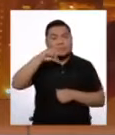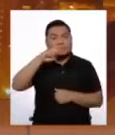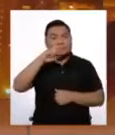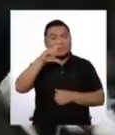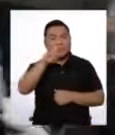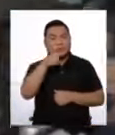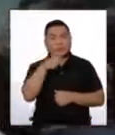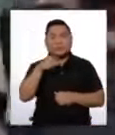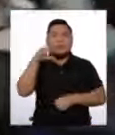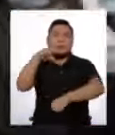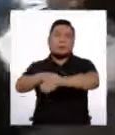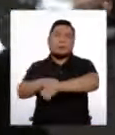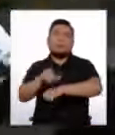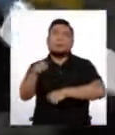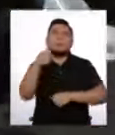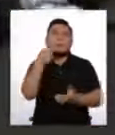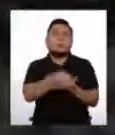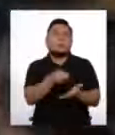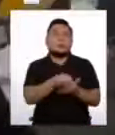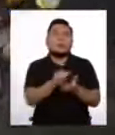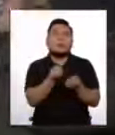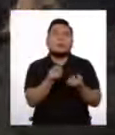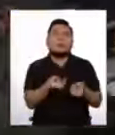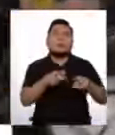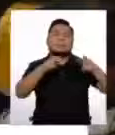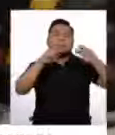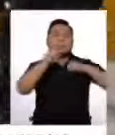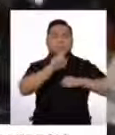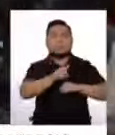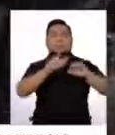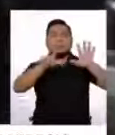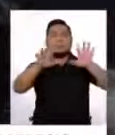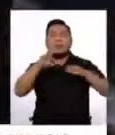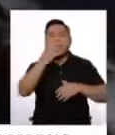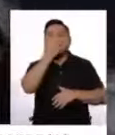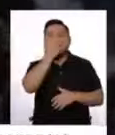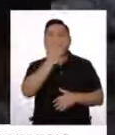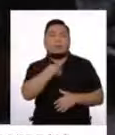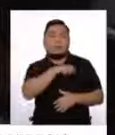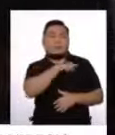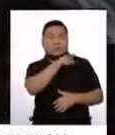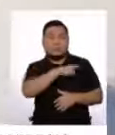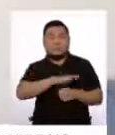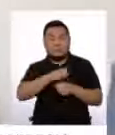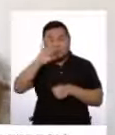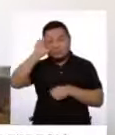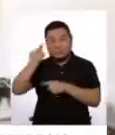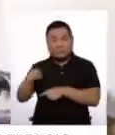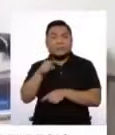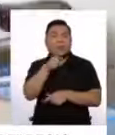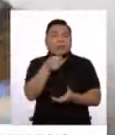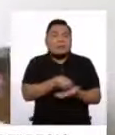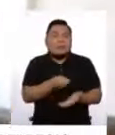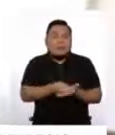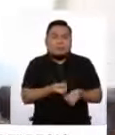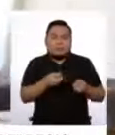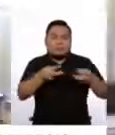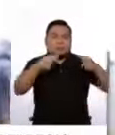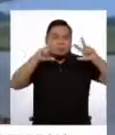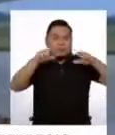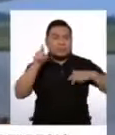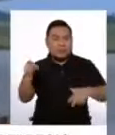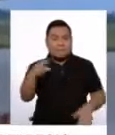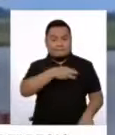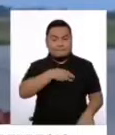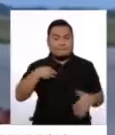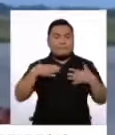detenido en una investigación por la compra sobrevalorada de 179 ventiladores españoles para pacientes con COVID-19. Tras su detención Navajas